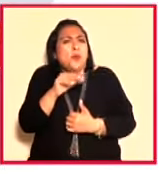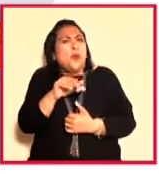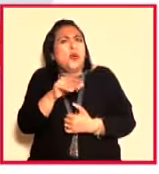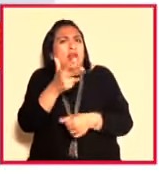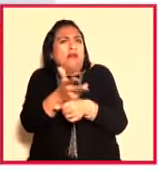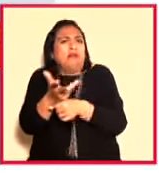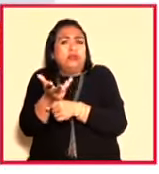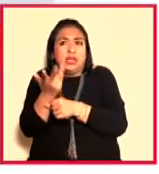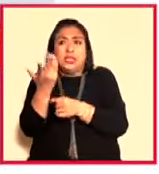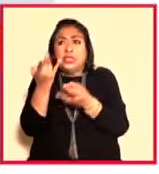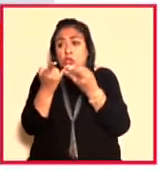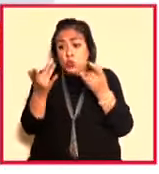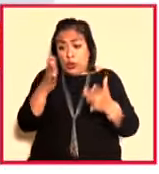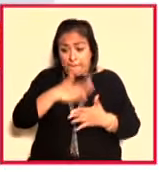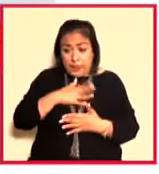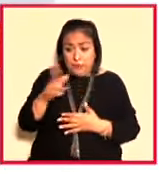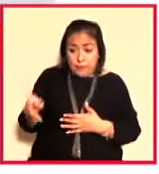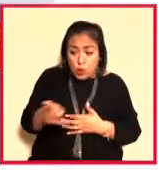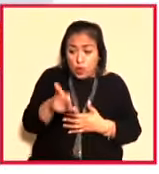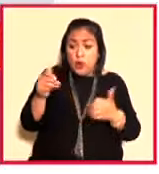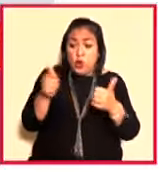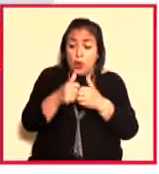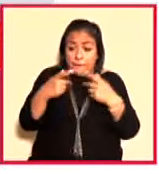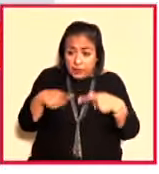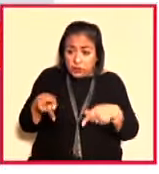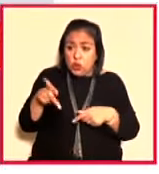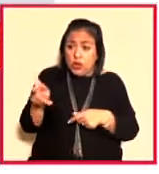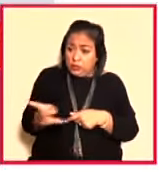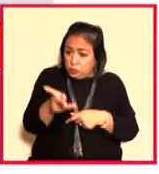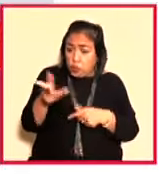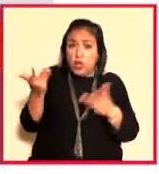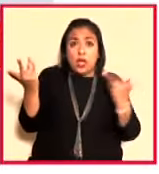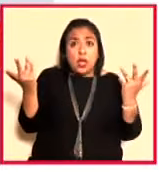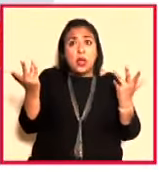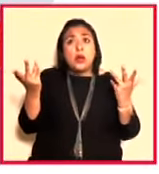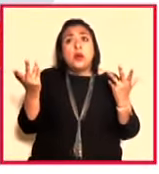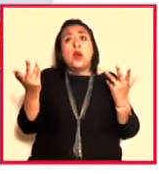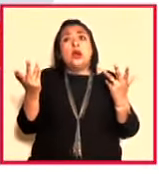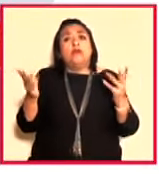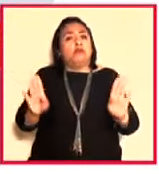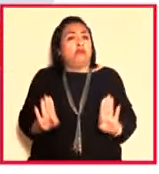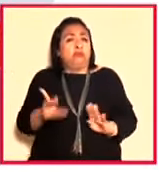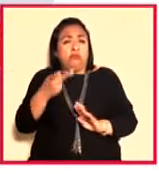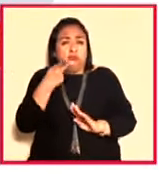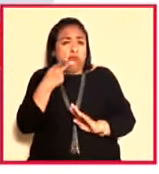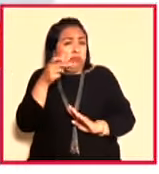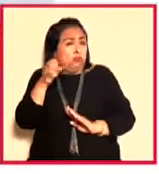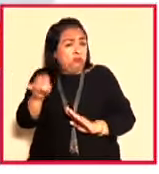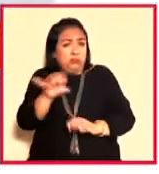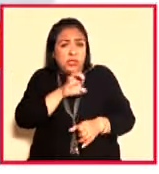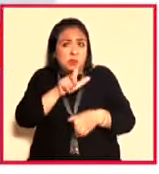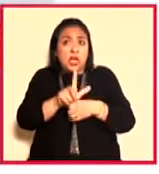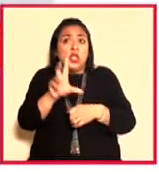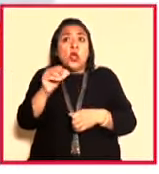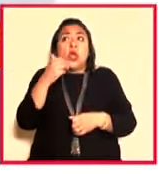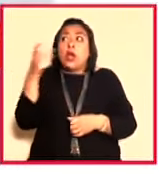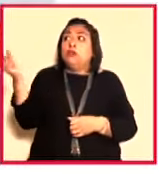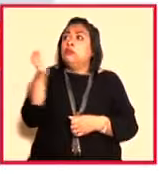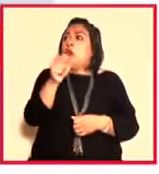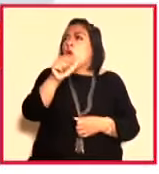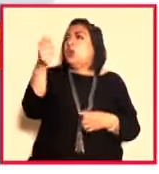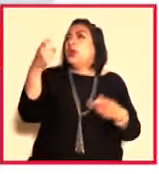una historia de mi pueblo con gente de mi pueblo que habla de una manera muy particular y que no iba yo a traer como a alguien de